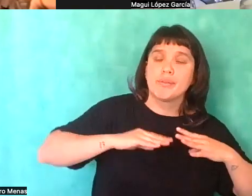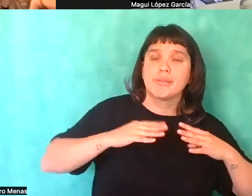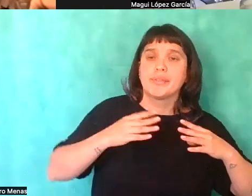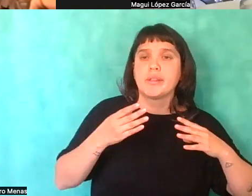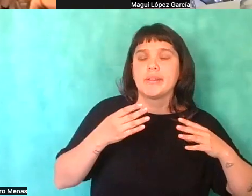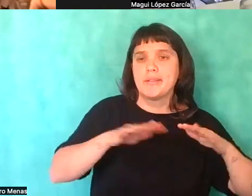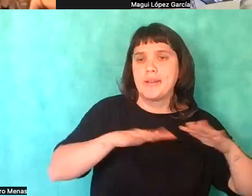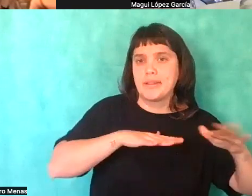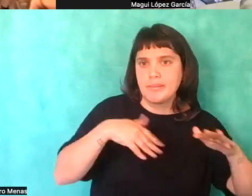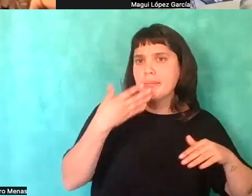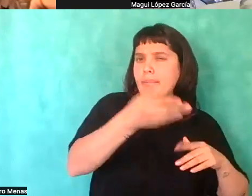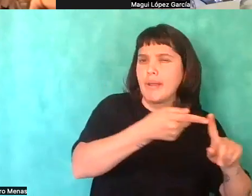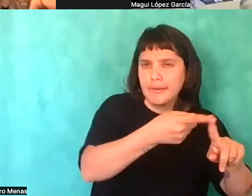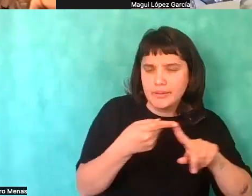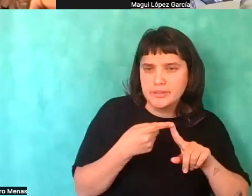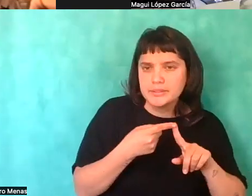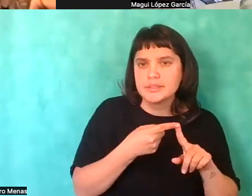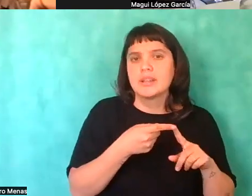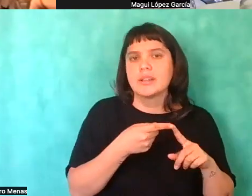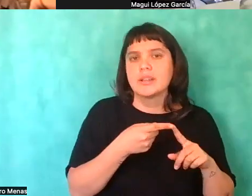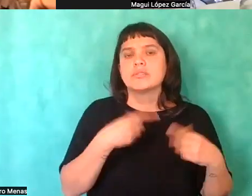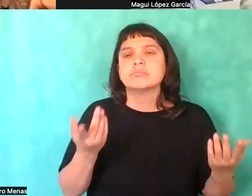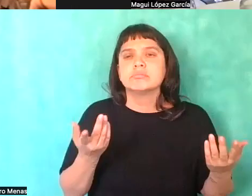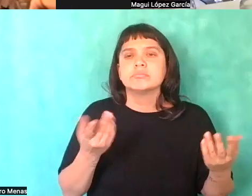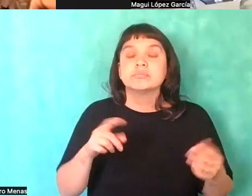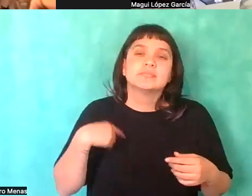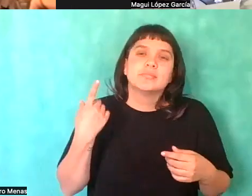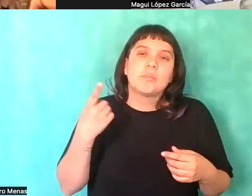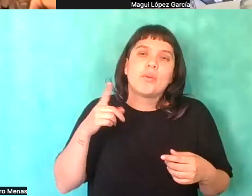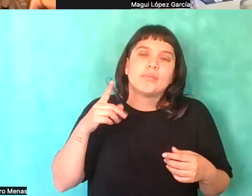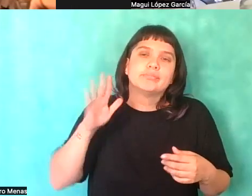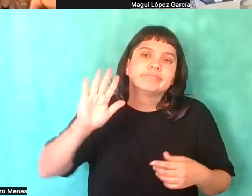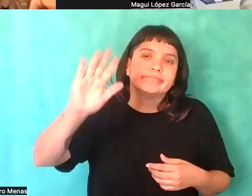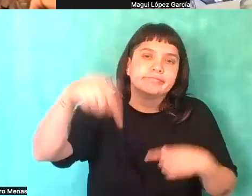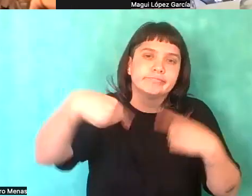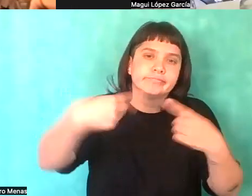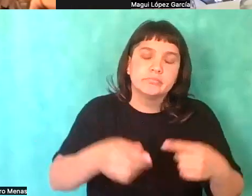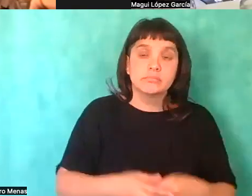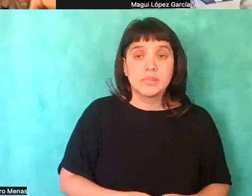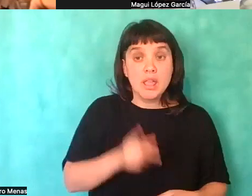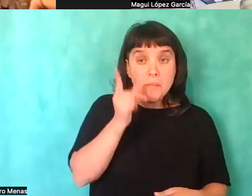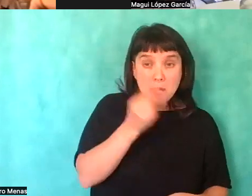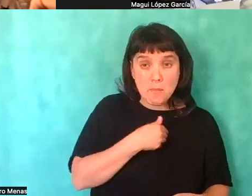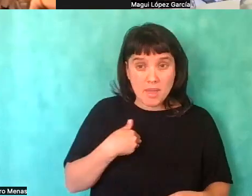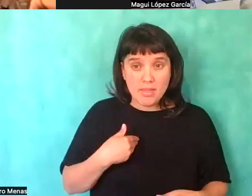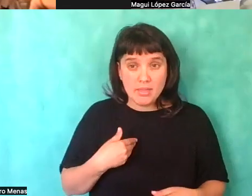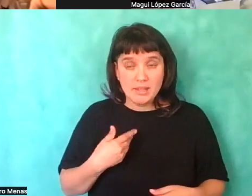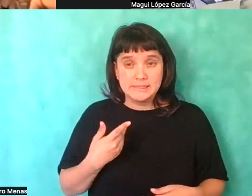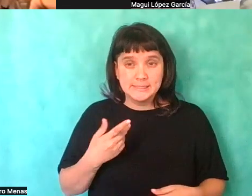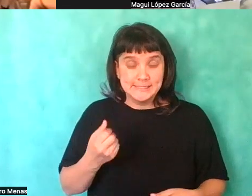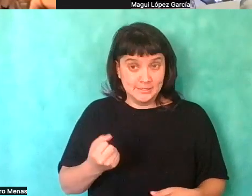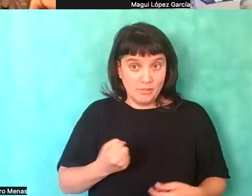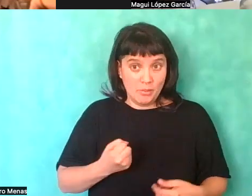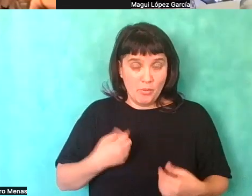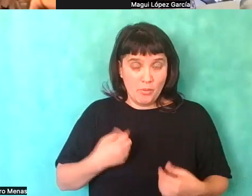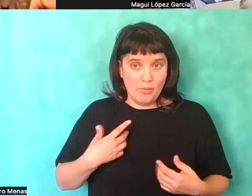en contacto. Entonces, bueno, por ahí llega. ¿Y padres y madres están dispuestos a aprender la lengua que les traen